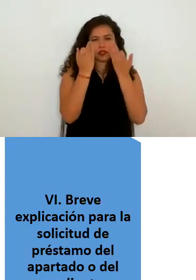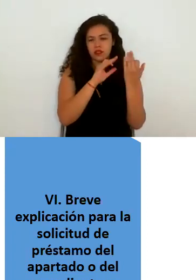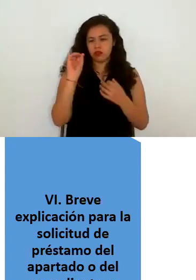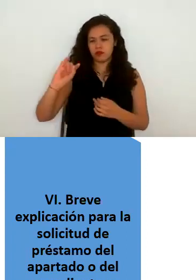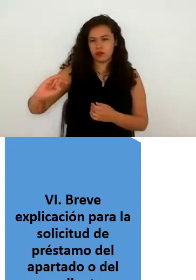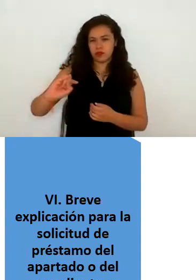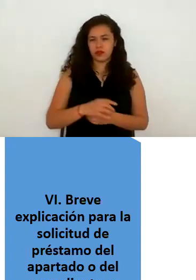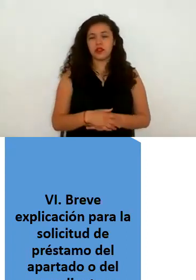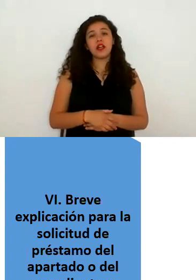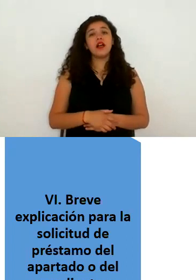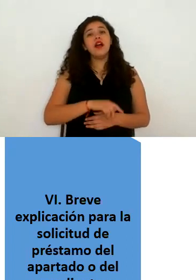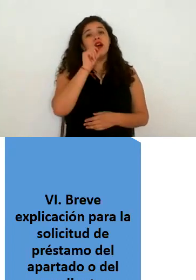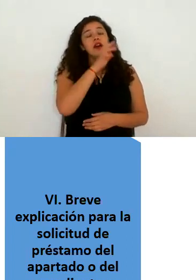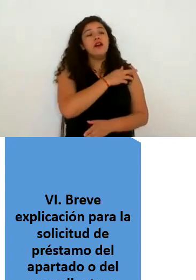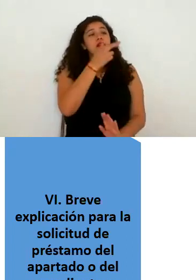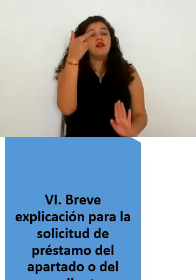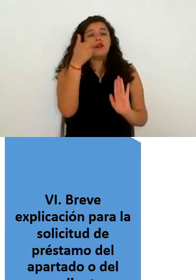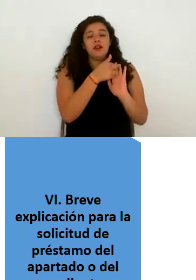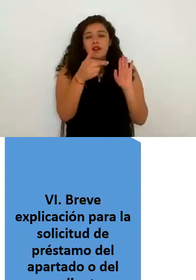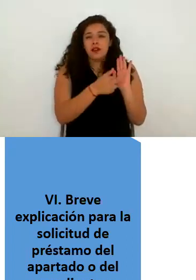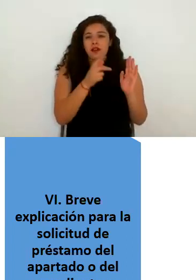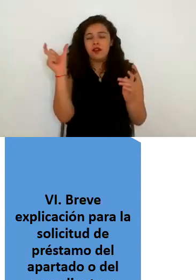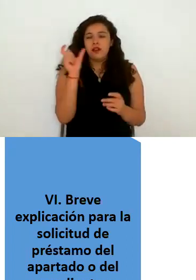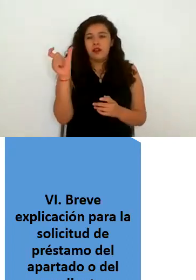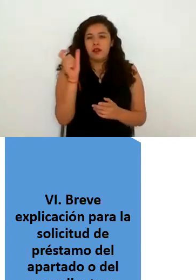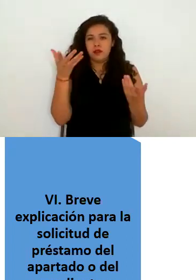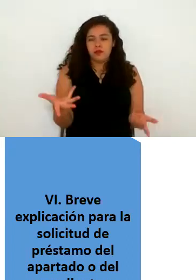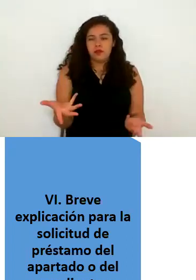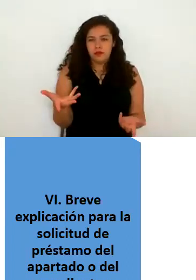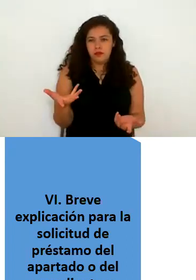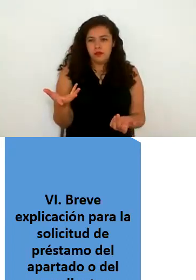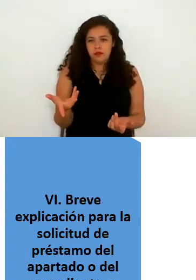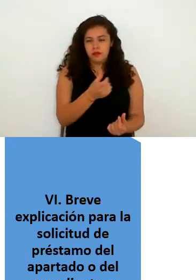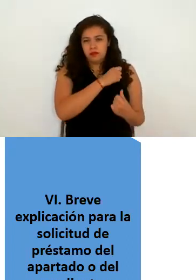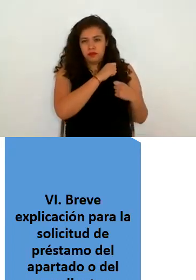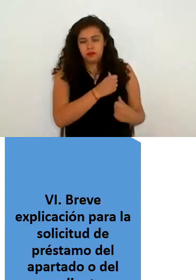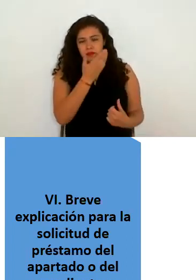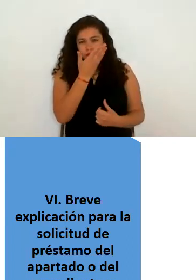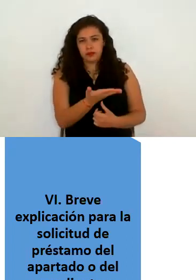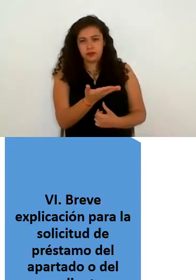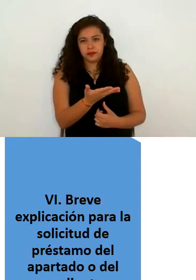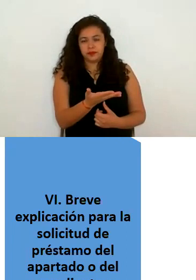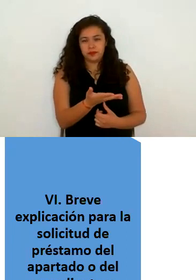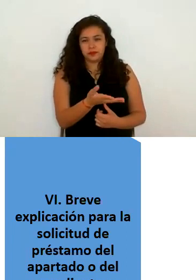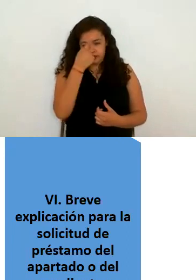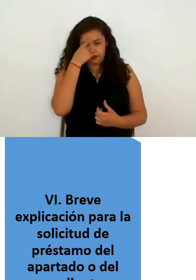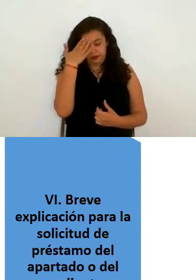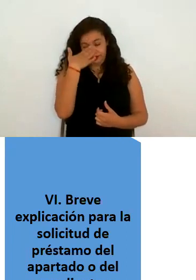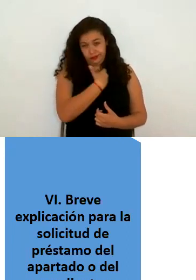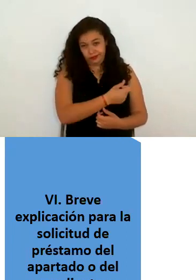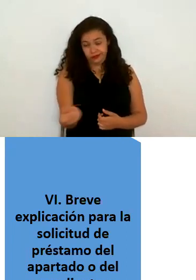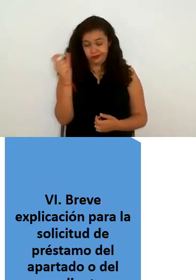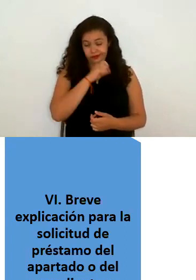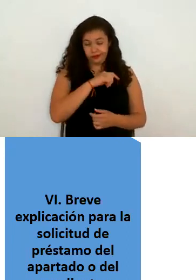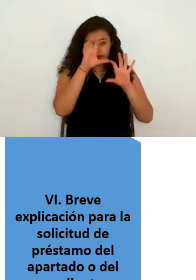también los lineamientos que cuando la revisión de los expedientes sea solicitada por las autoridades con facultades en los diferentes